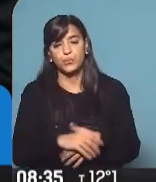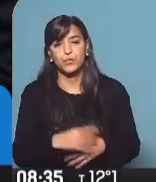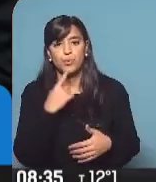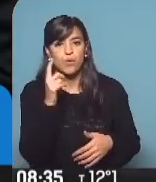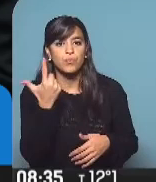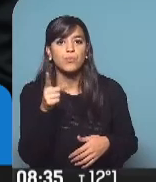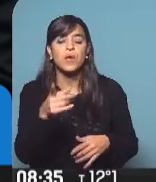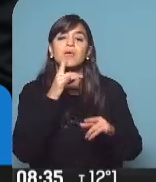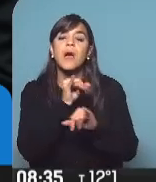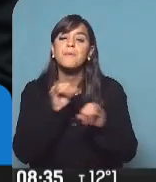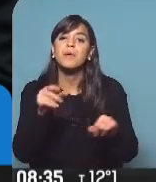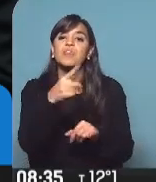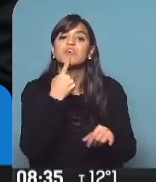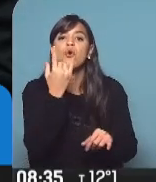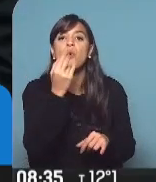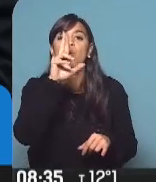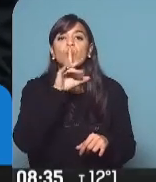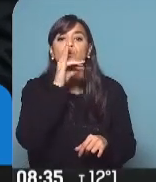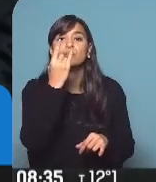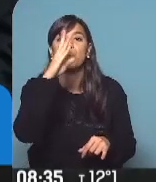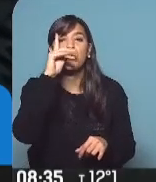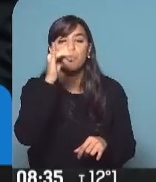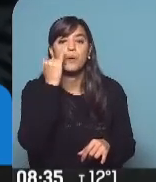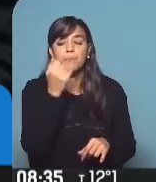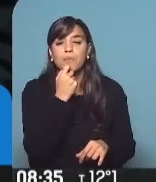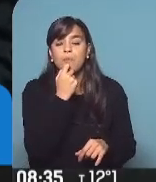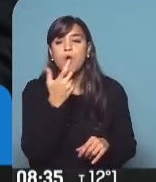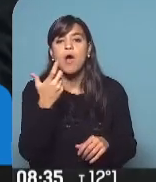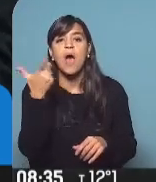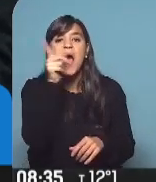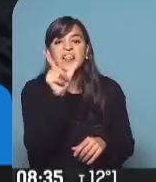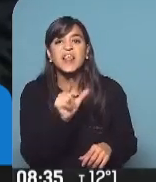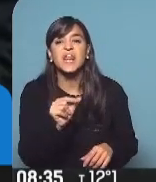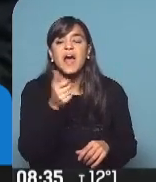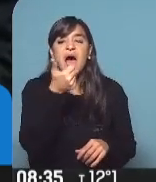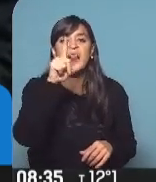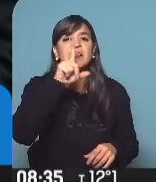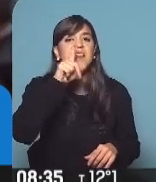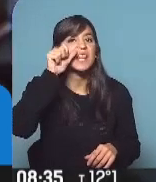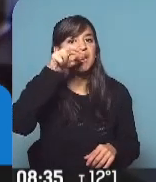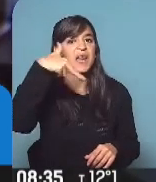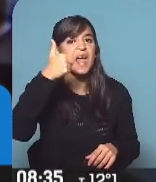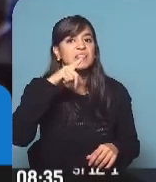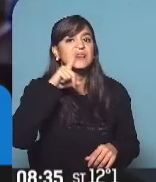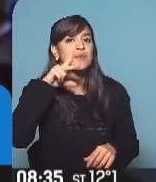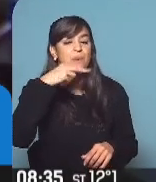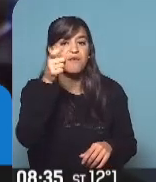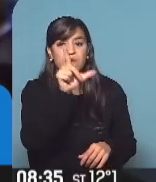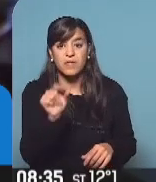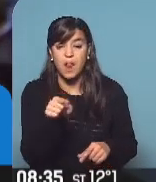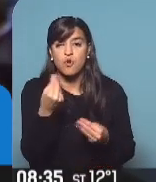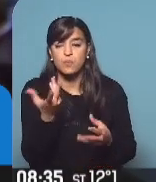campañas y lo nombró de urtubey con esta alternativa federal pensando no estamos en un momento desde estamos trabajando tenemos